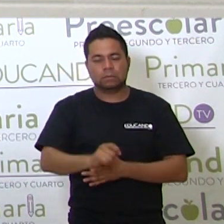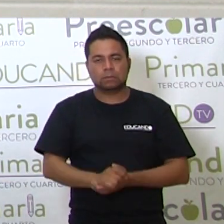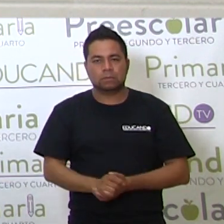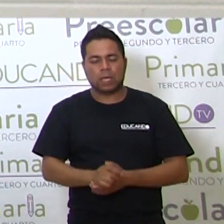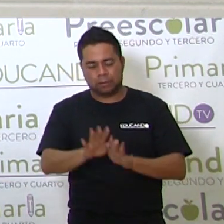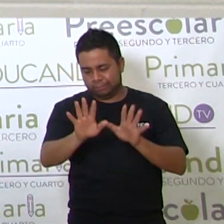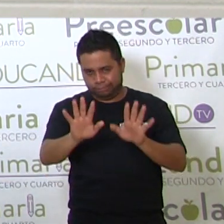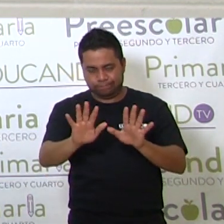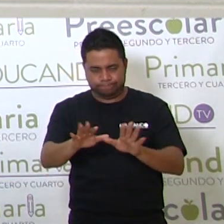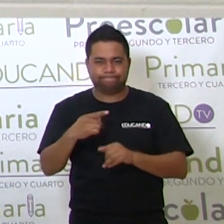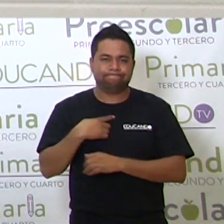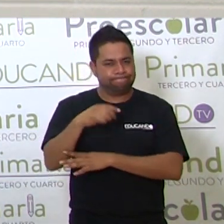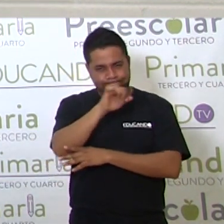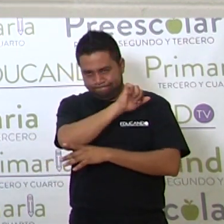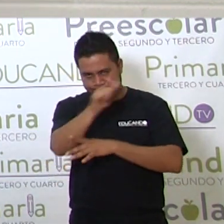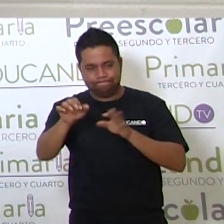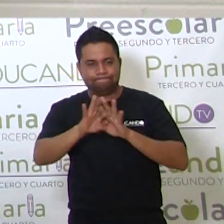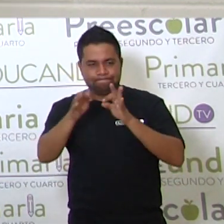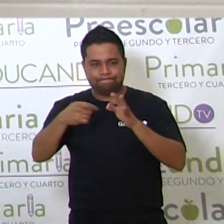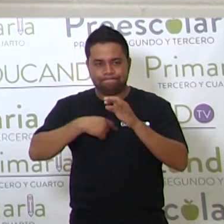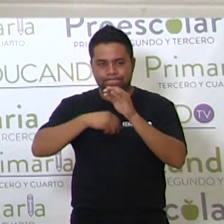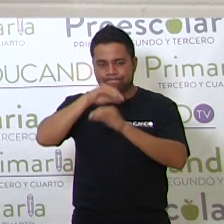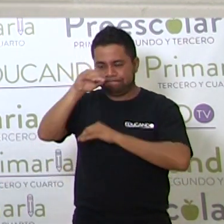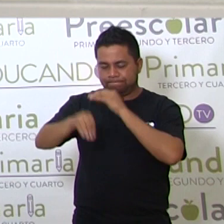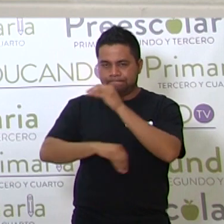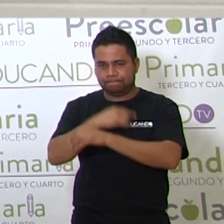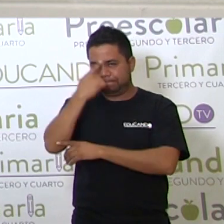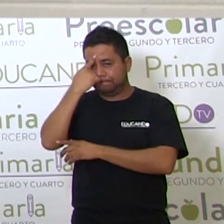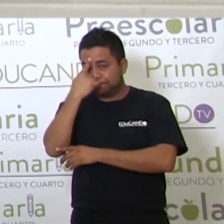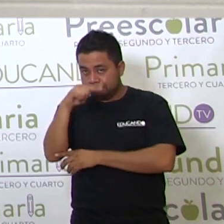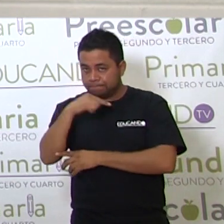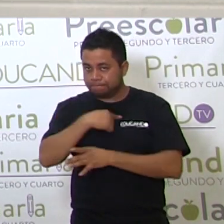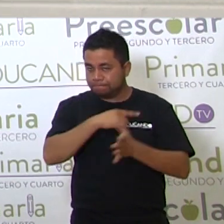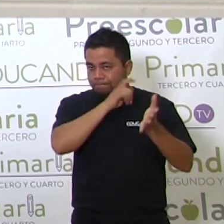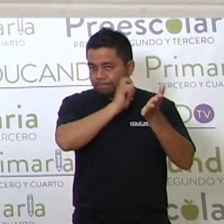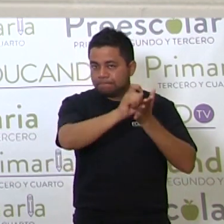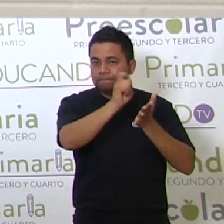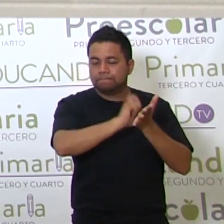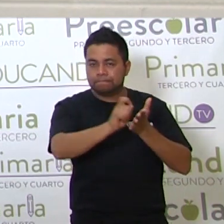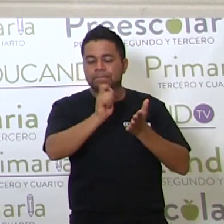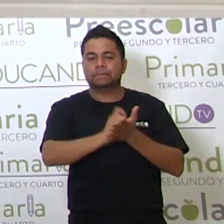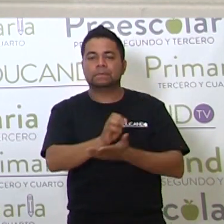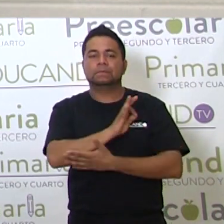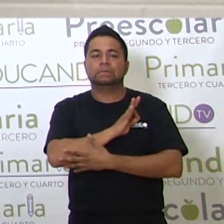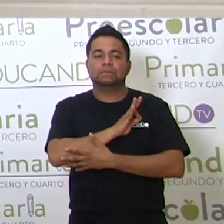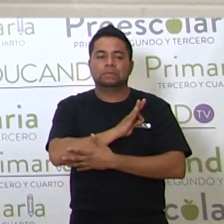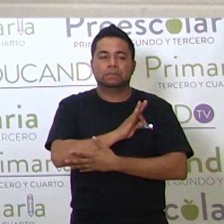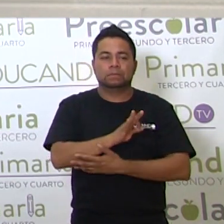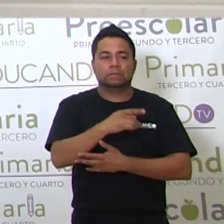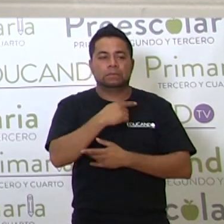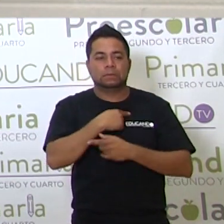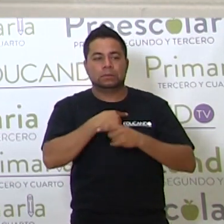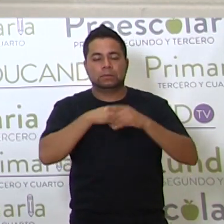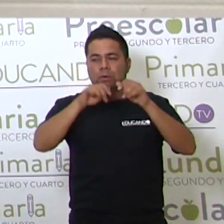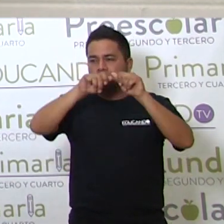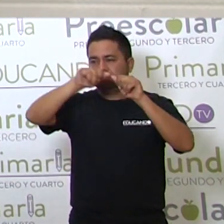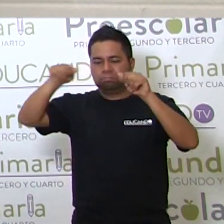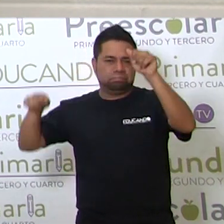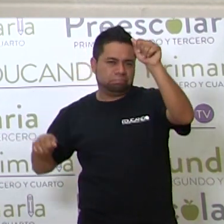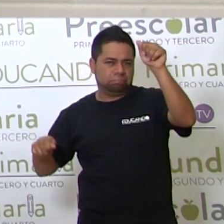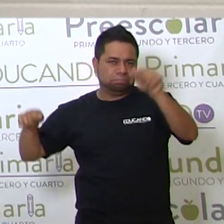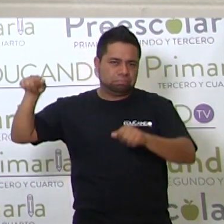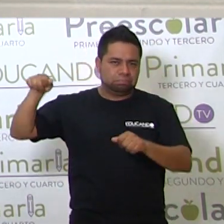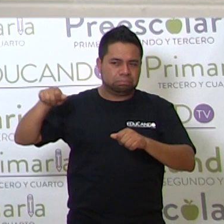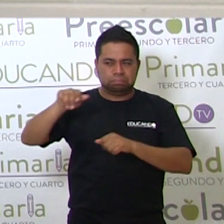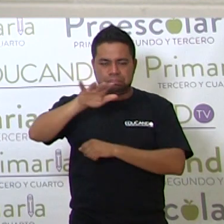lo voy a poner de otra manera, porque para que yo pueda escribir, lo vamos a poner así. De todos modos ya sabemos